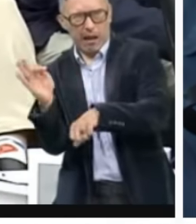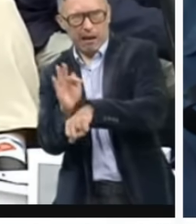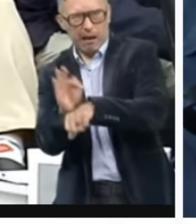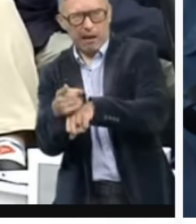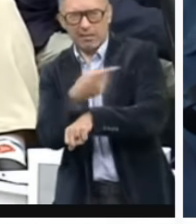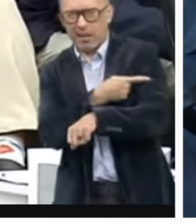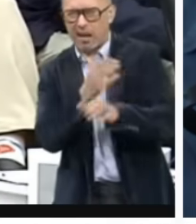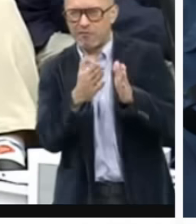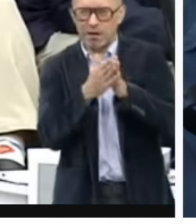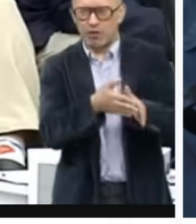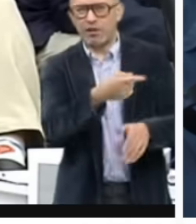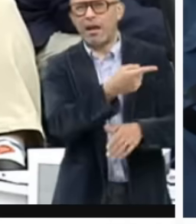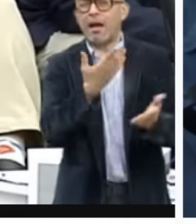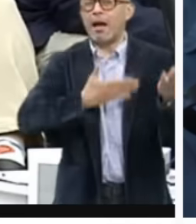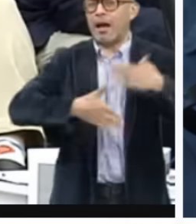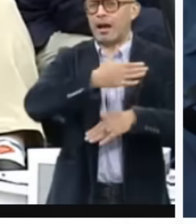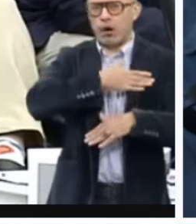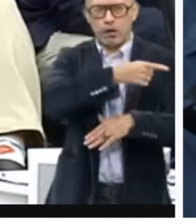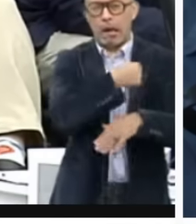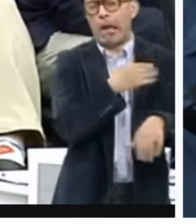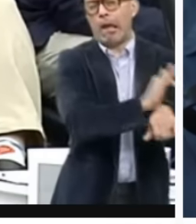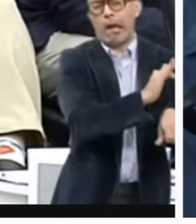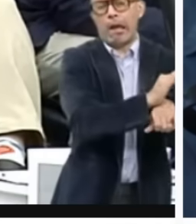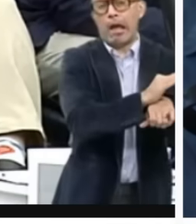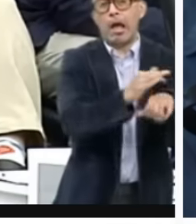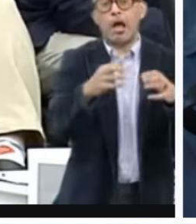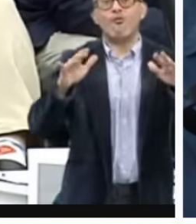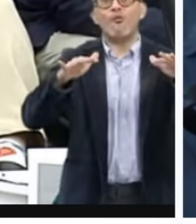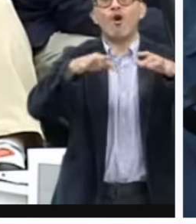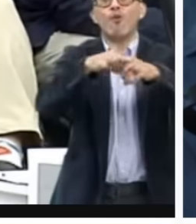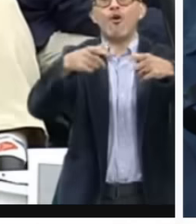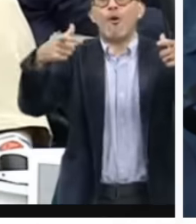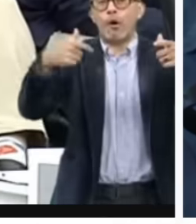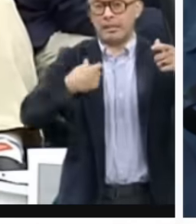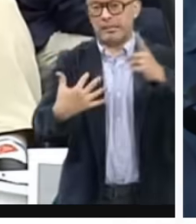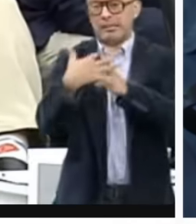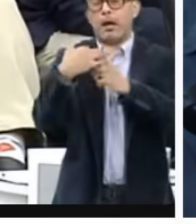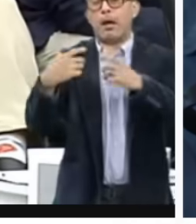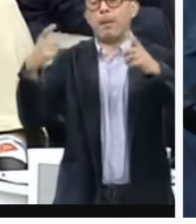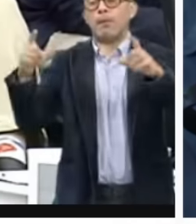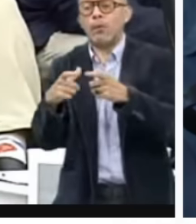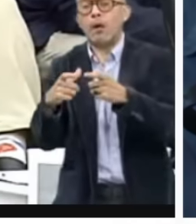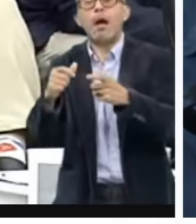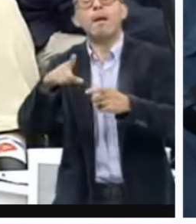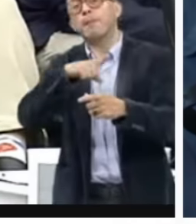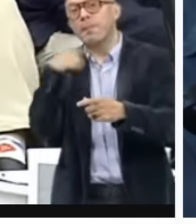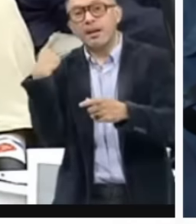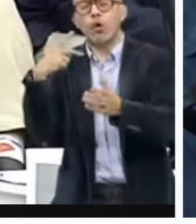a Claudia Sheinbaum para dividir el voto y luego regresar después de haber perdido, como bien lo señaló el representante del